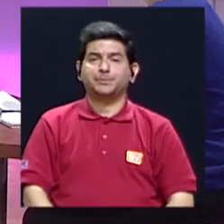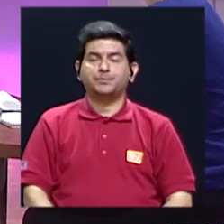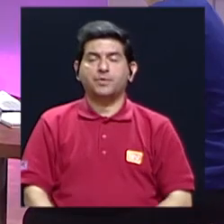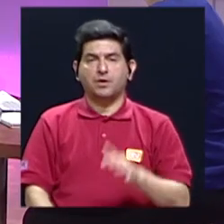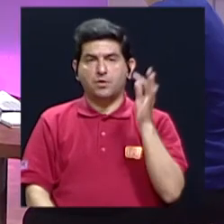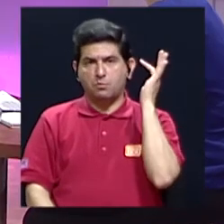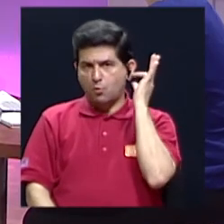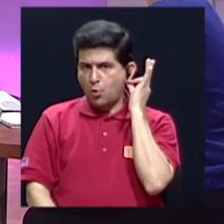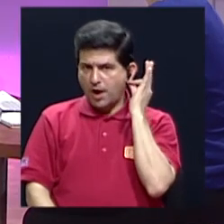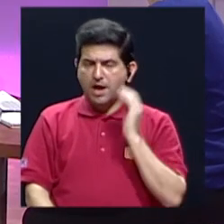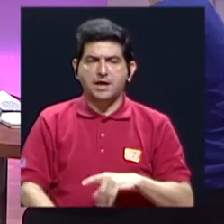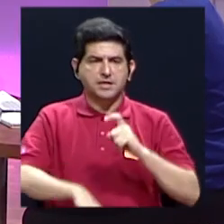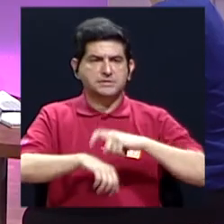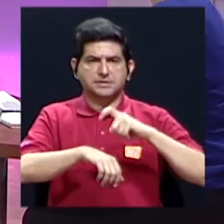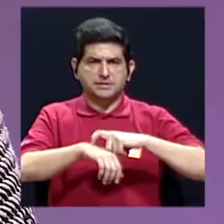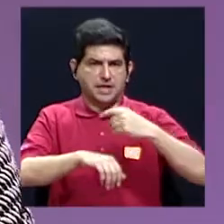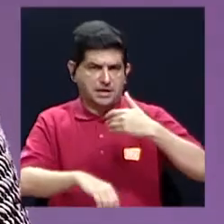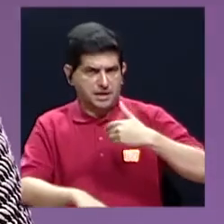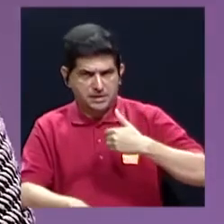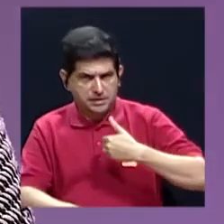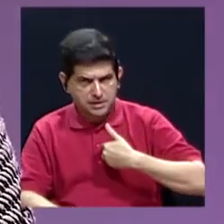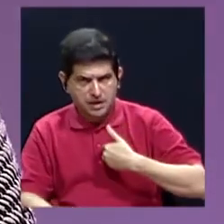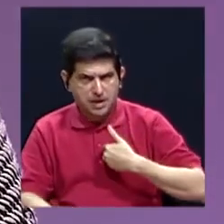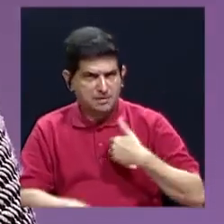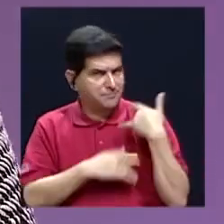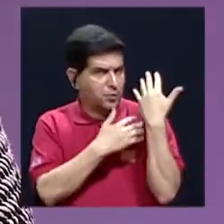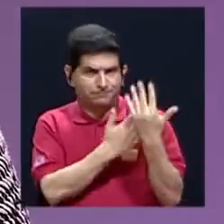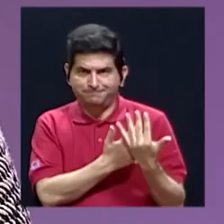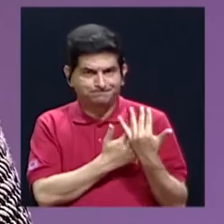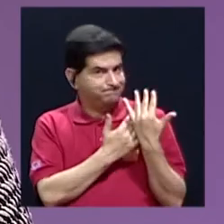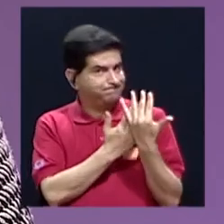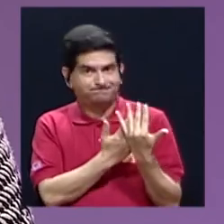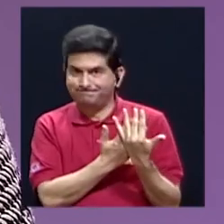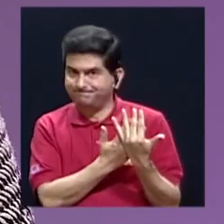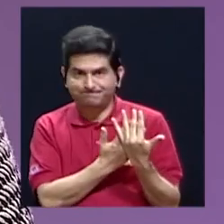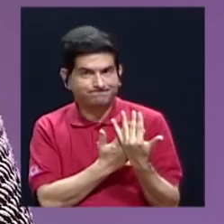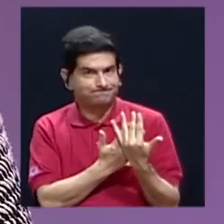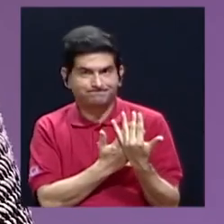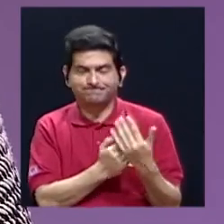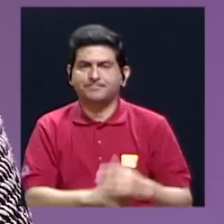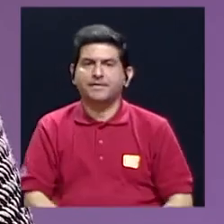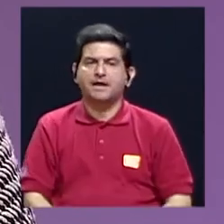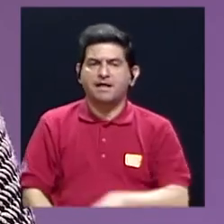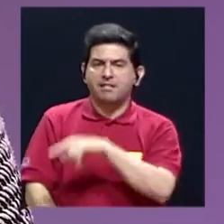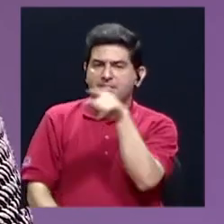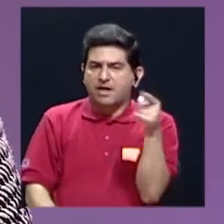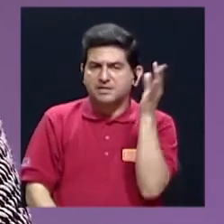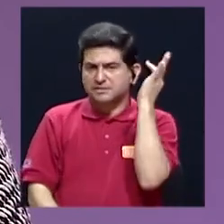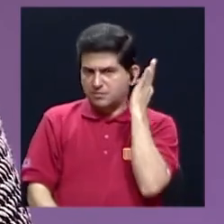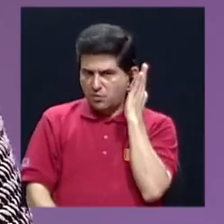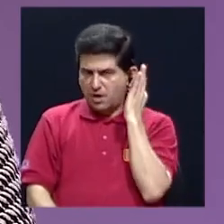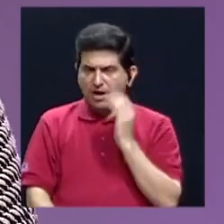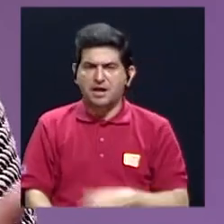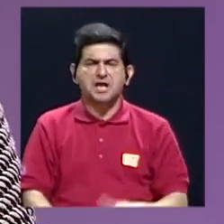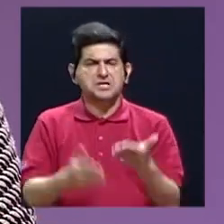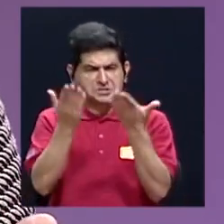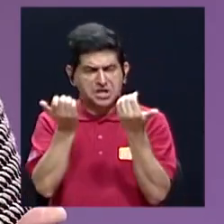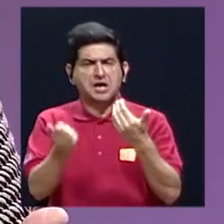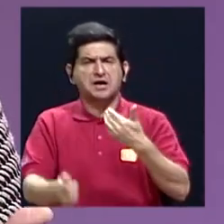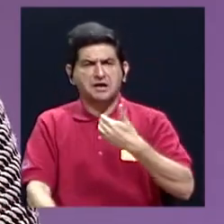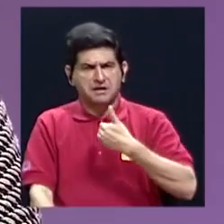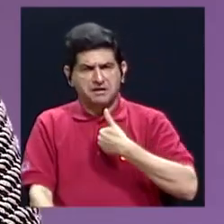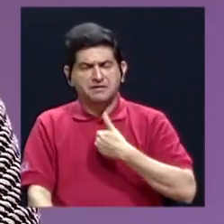las mujeres y los tiempos de las mujeres no esperan, especialmente que muchas de estas mujeres que quieren